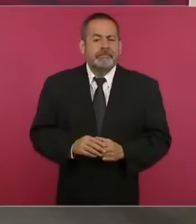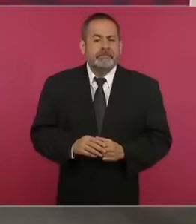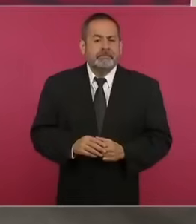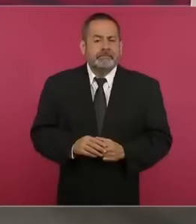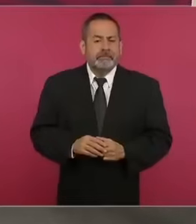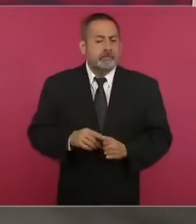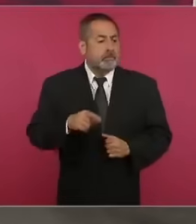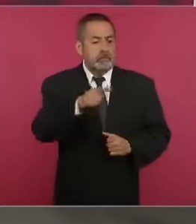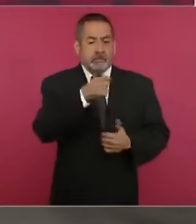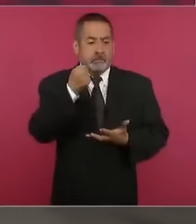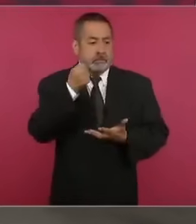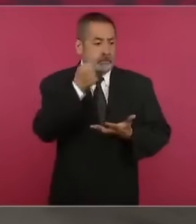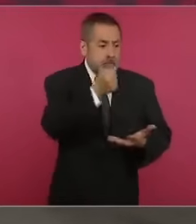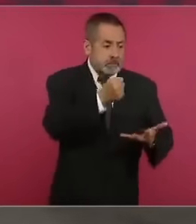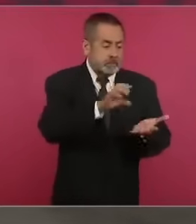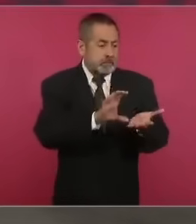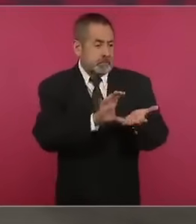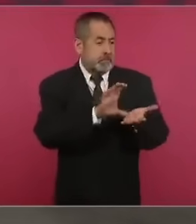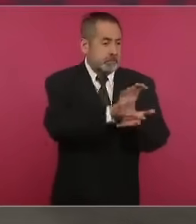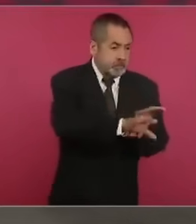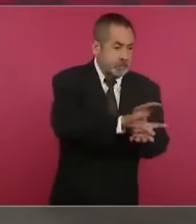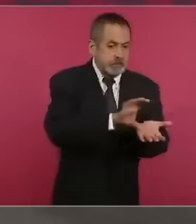demandaban presupuesto